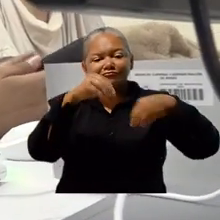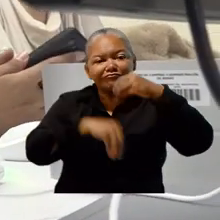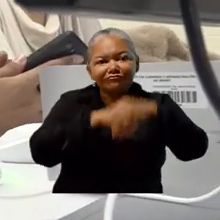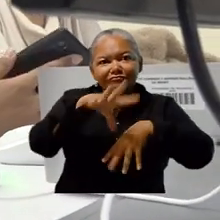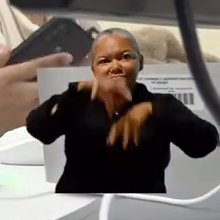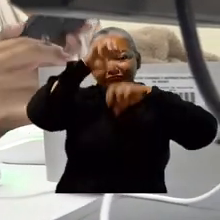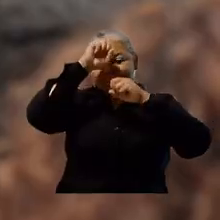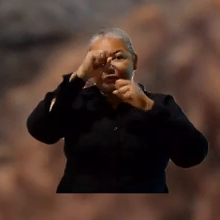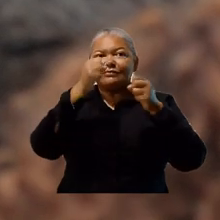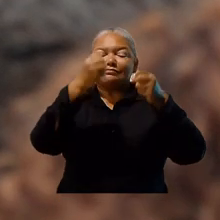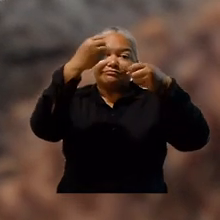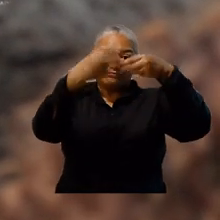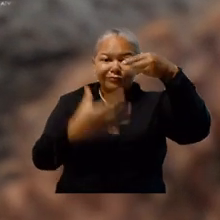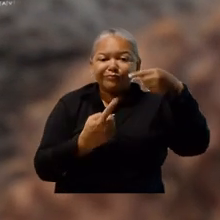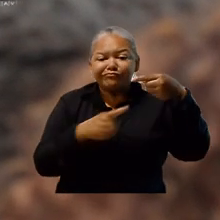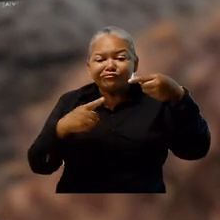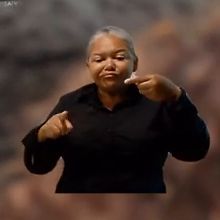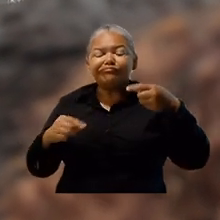Generación los